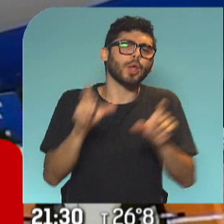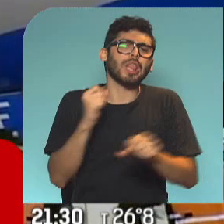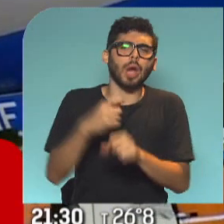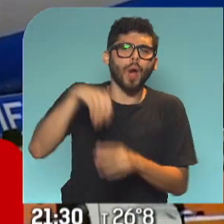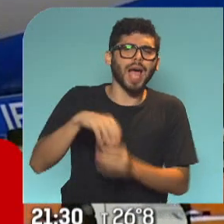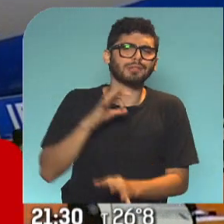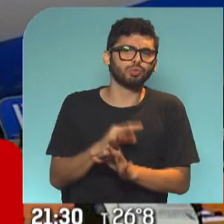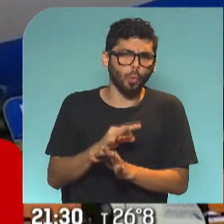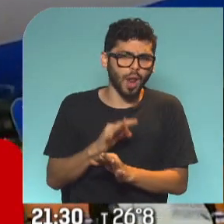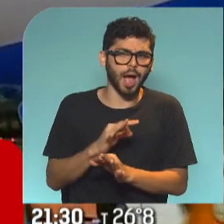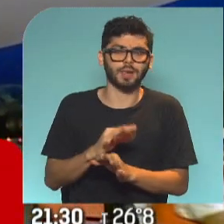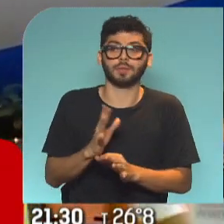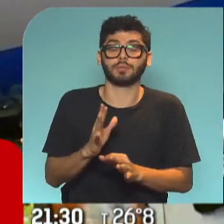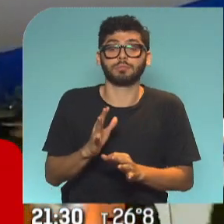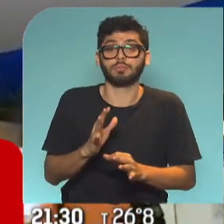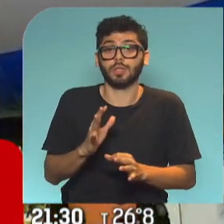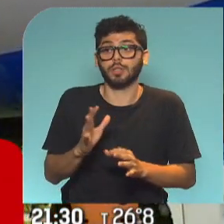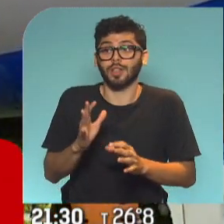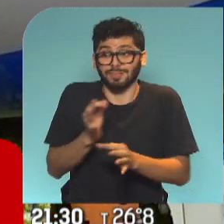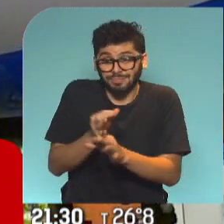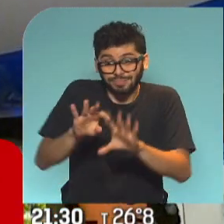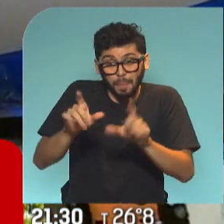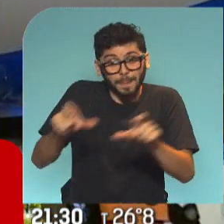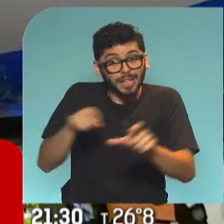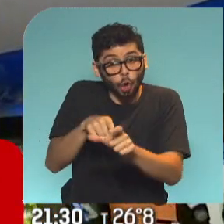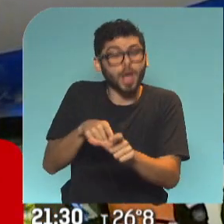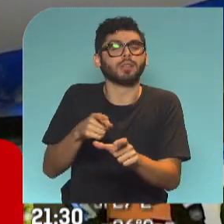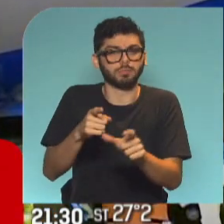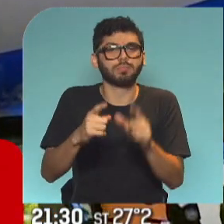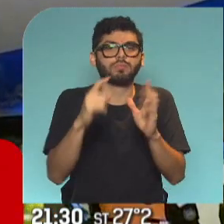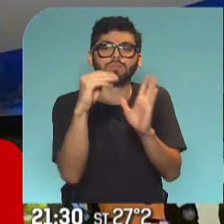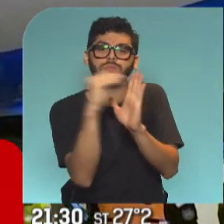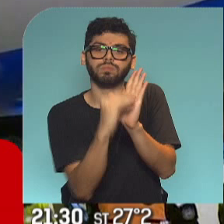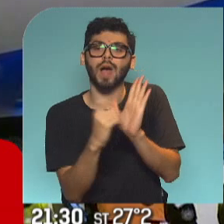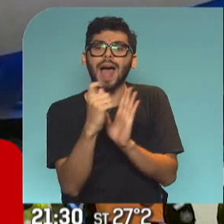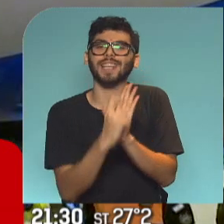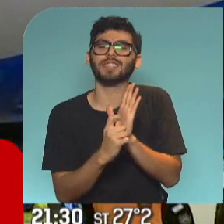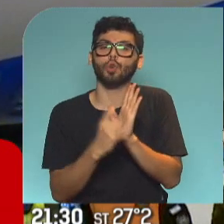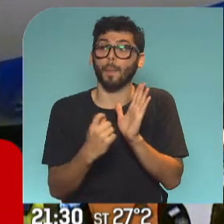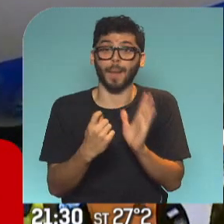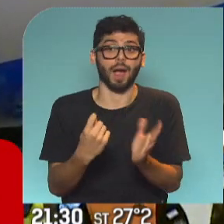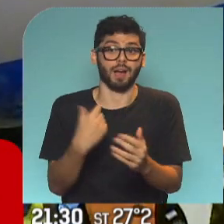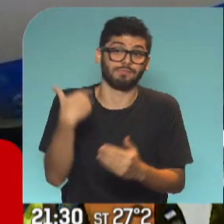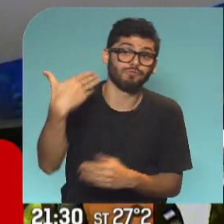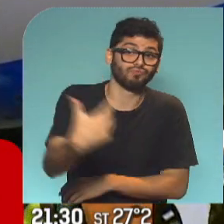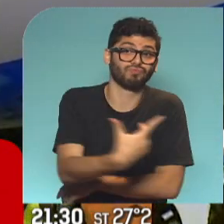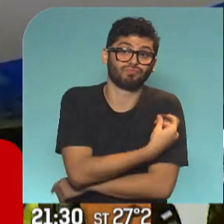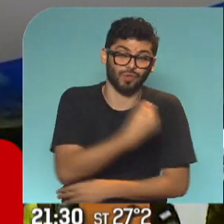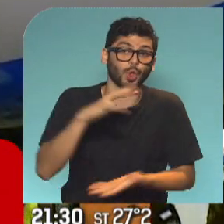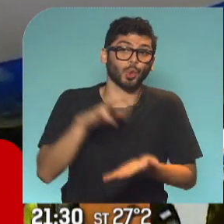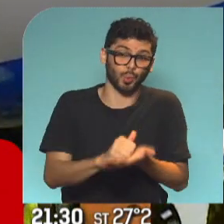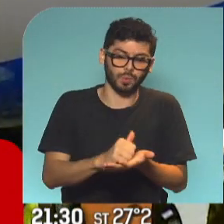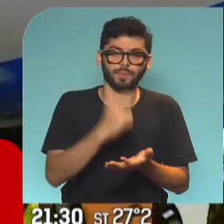autoridades de instituciones educativas, de que puedan registrarse para recibir la vacuna. Toda la información